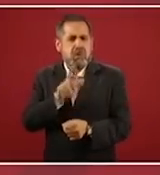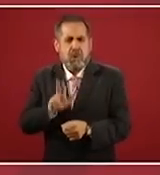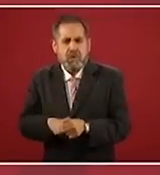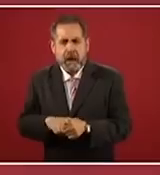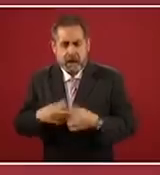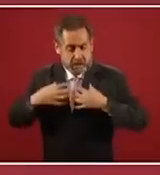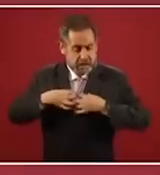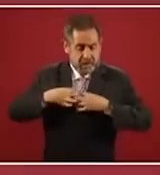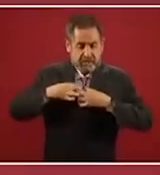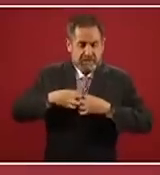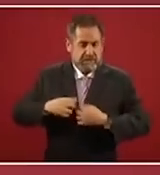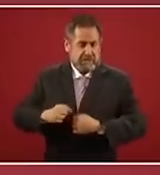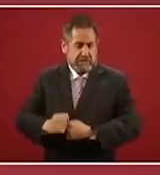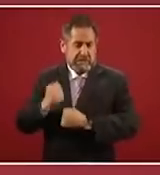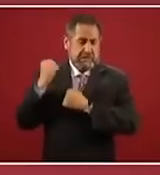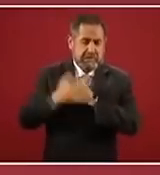su